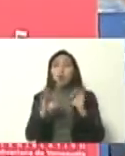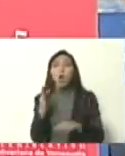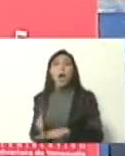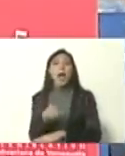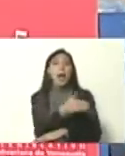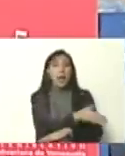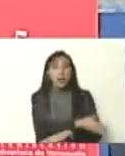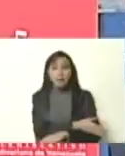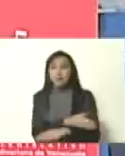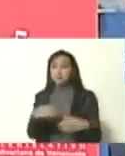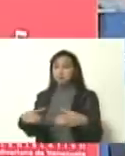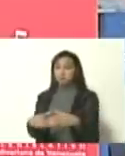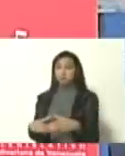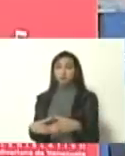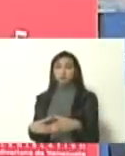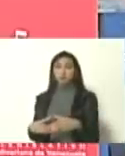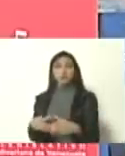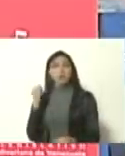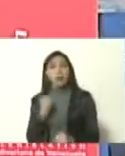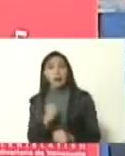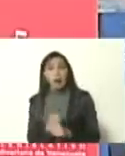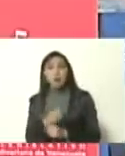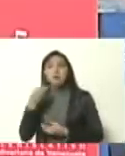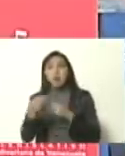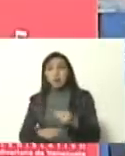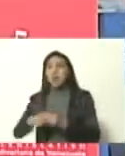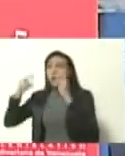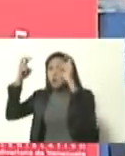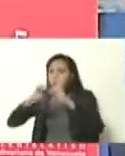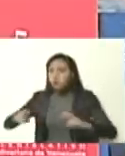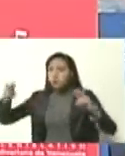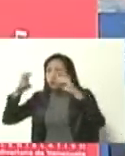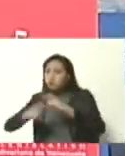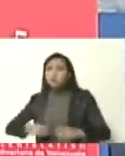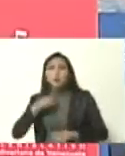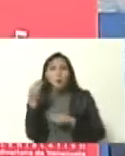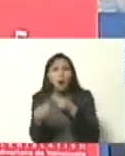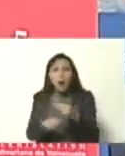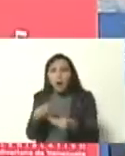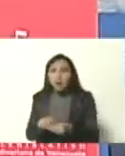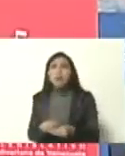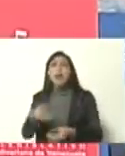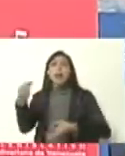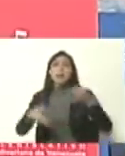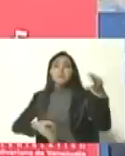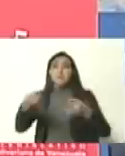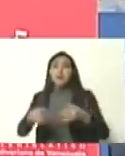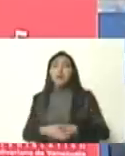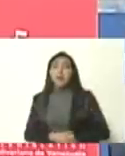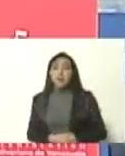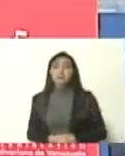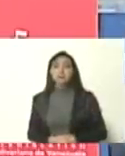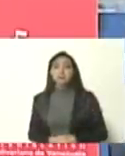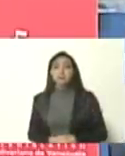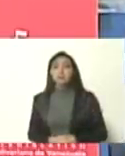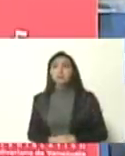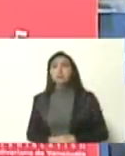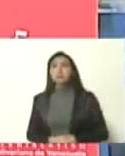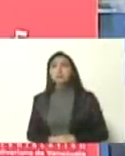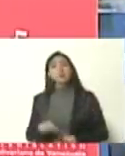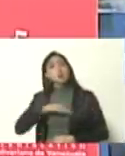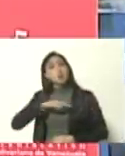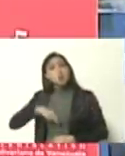alguna va a nutrir las investigaciones y el desarrollo de las investigaciones de la Fiscalía General de la República. Por otra parte, nosotros